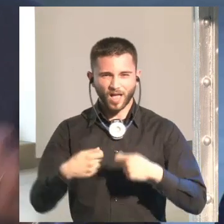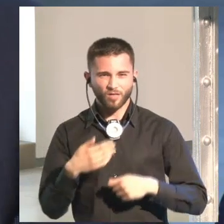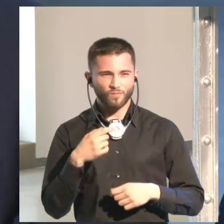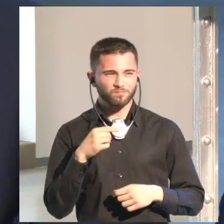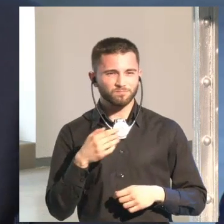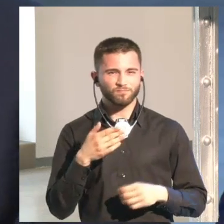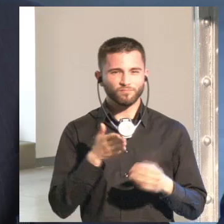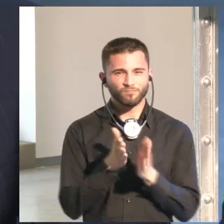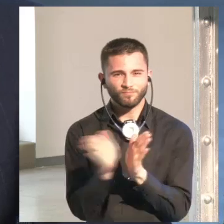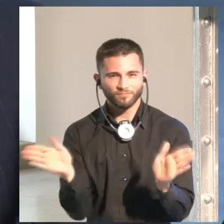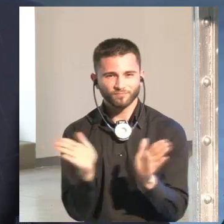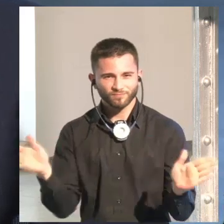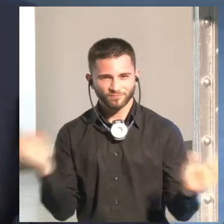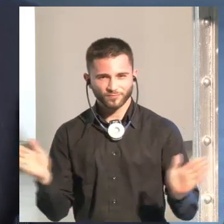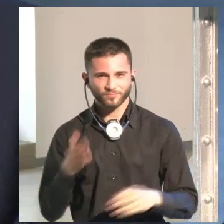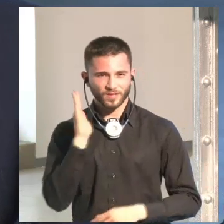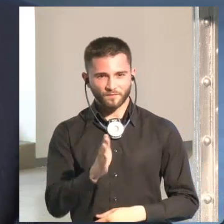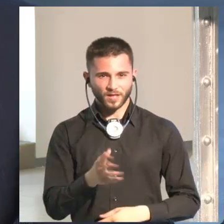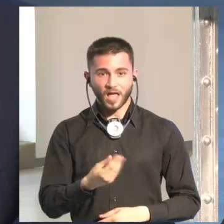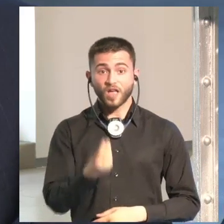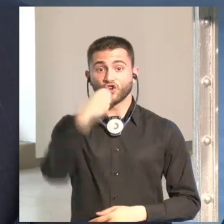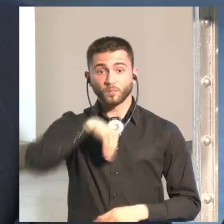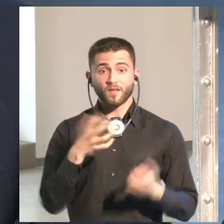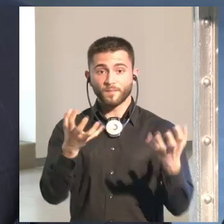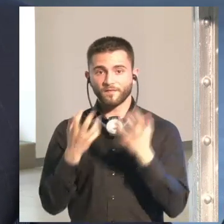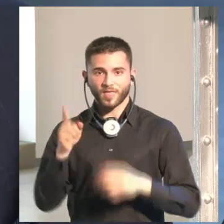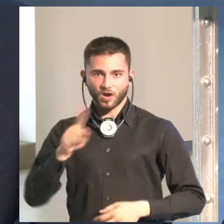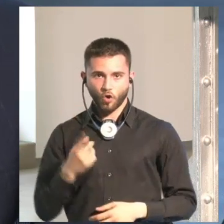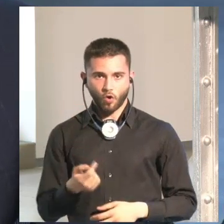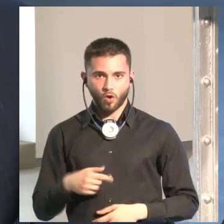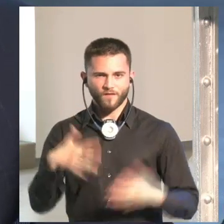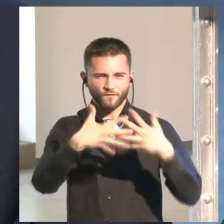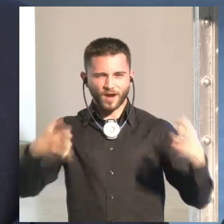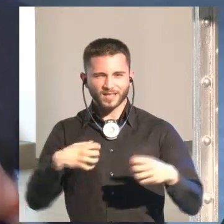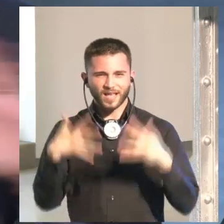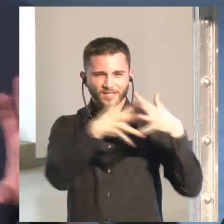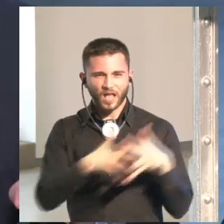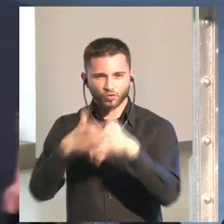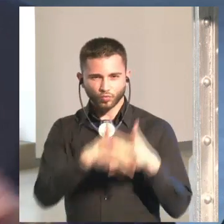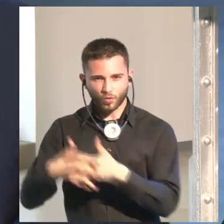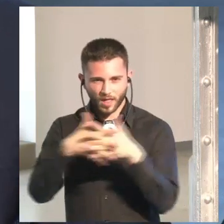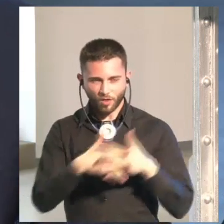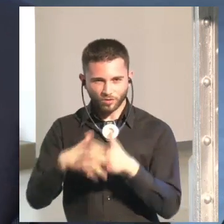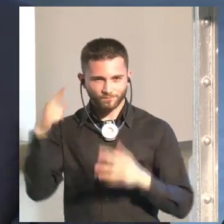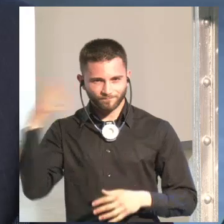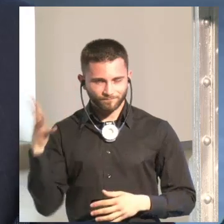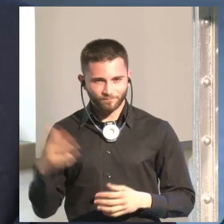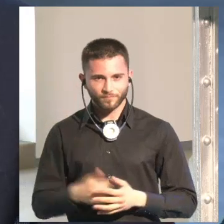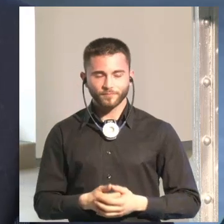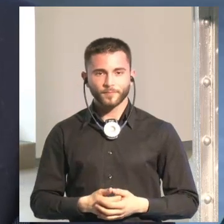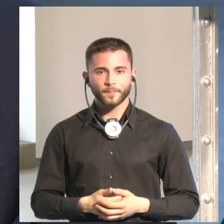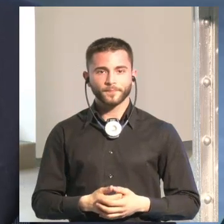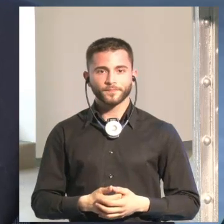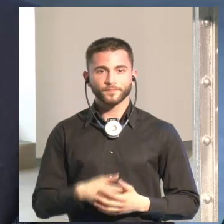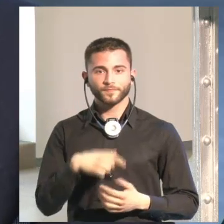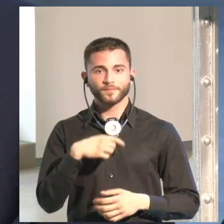puede beneficiar o no beneficiar a los consumidores. Hay una frase en Estados Unidos que ha llegado hasta aquí que dice el gig,